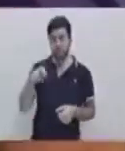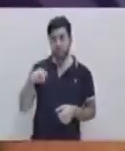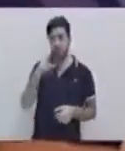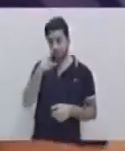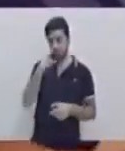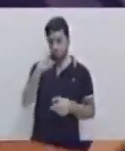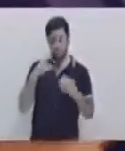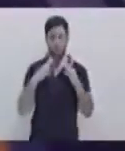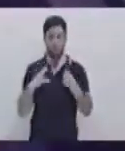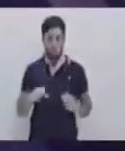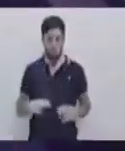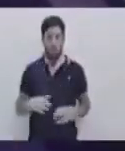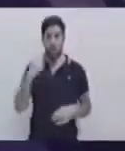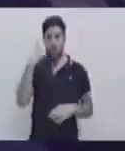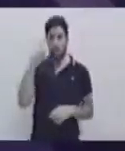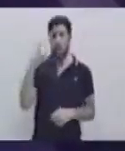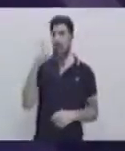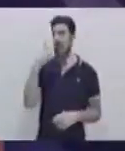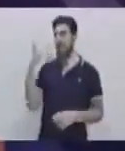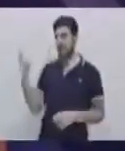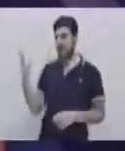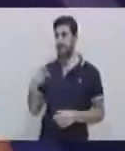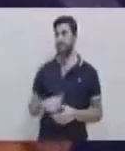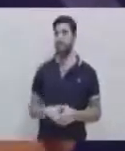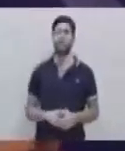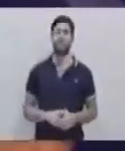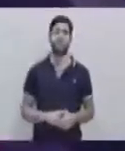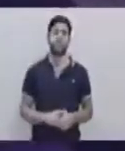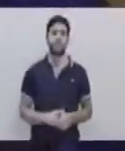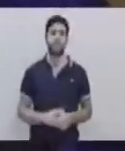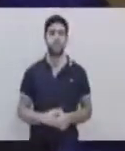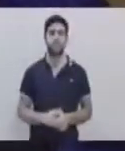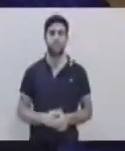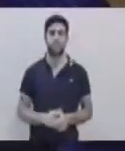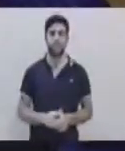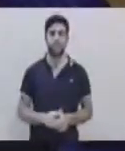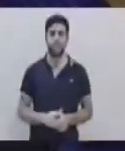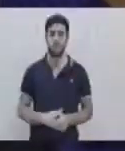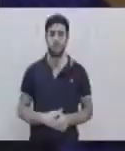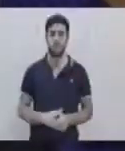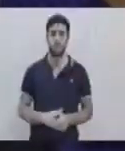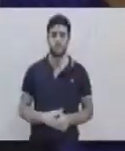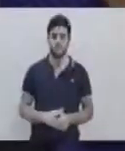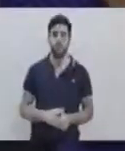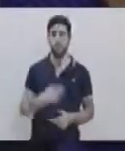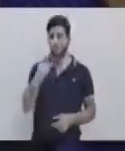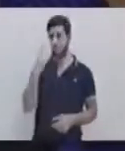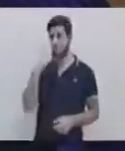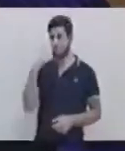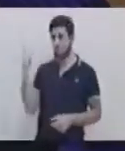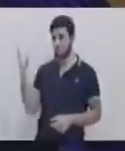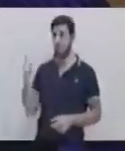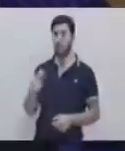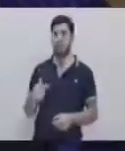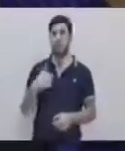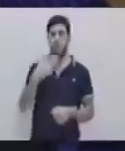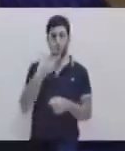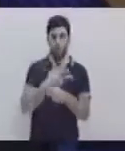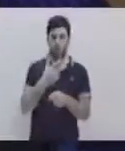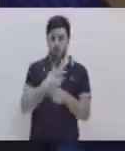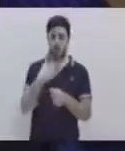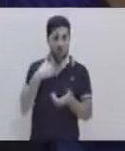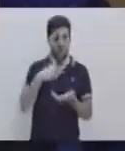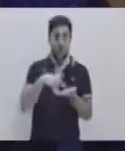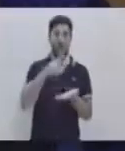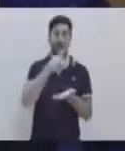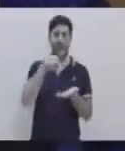tu cuerpo para realizar todos los movimientos. Muy bien, empecemos. Vamos a salir de la ciudad capital hacia el occidente